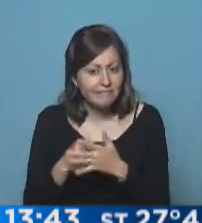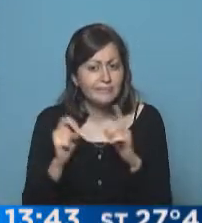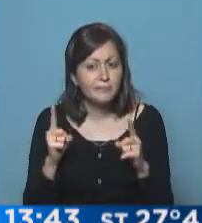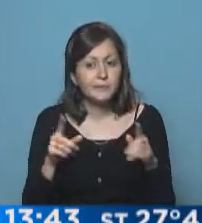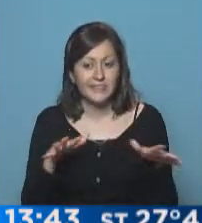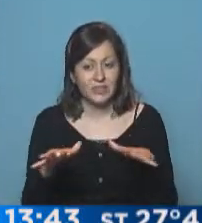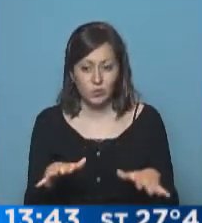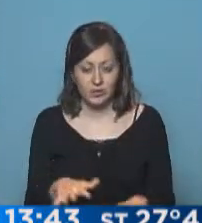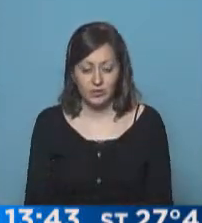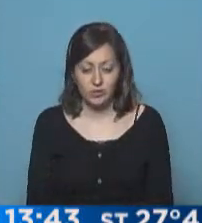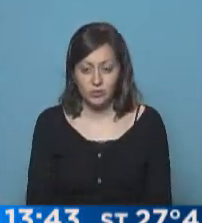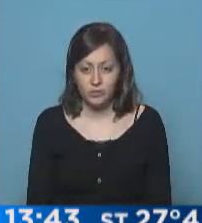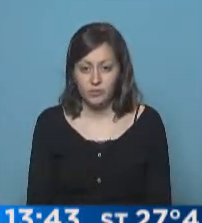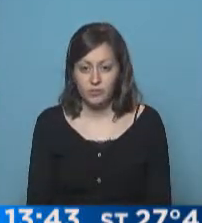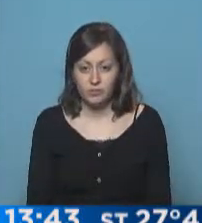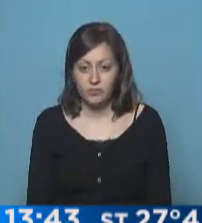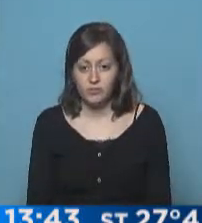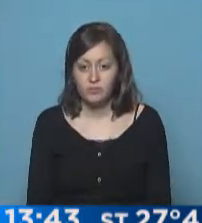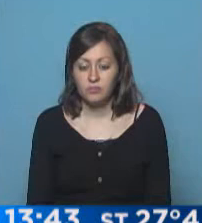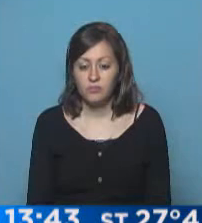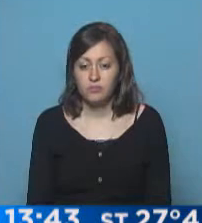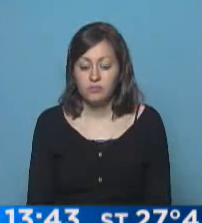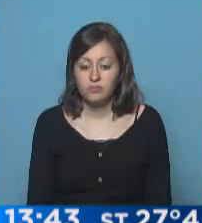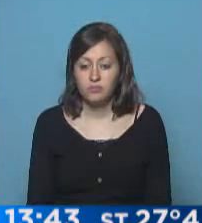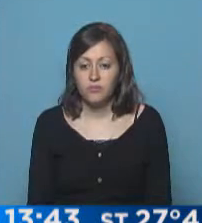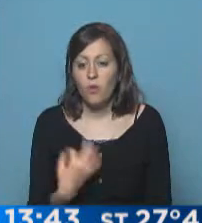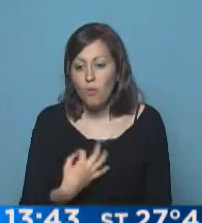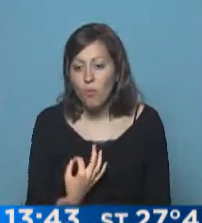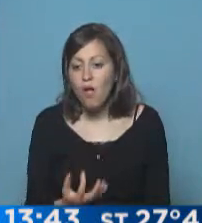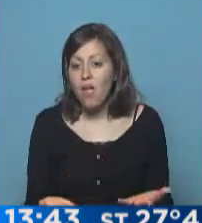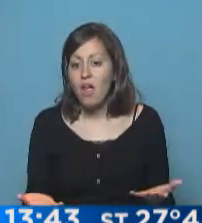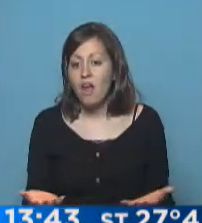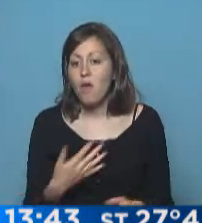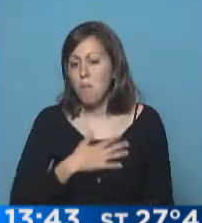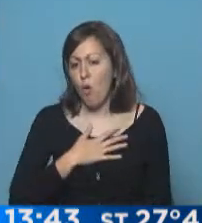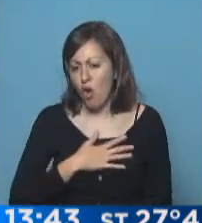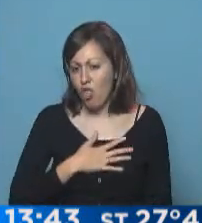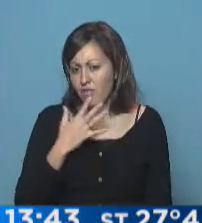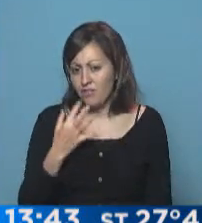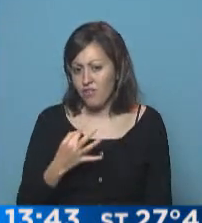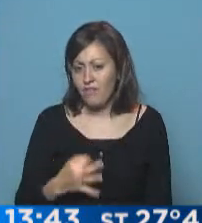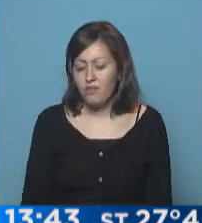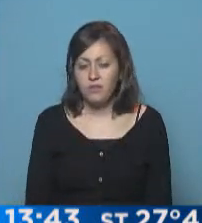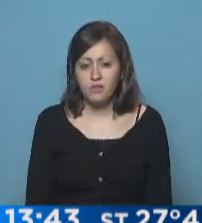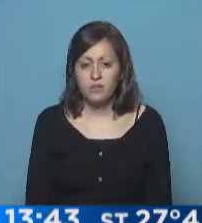circunstancia. Y bueno, muy contento, la verdad, muy contento.